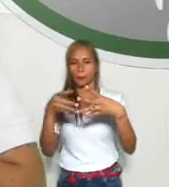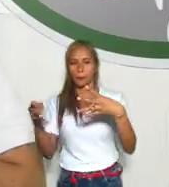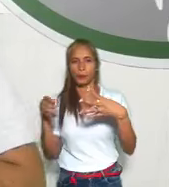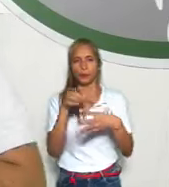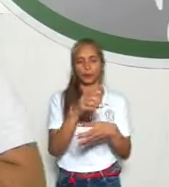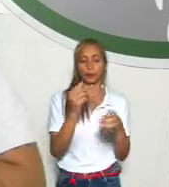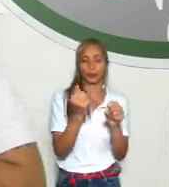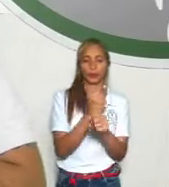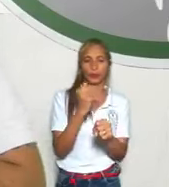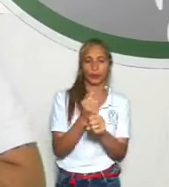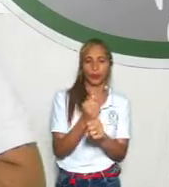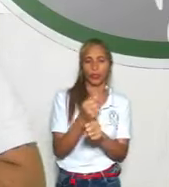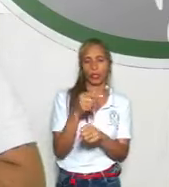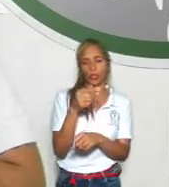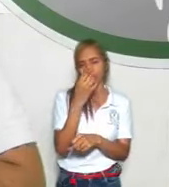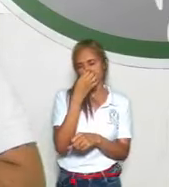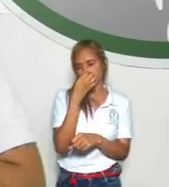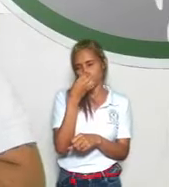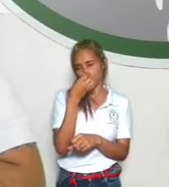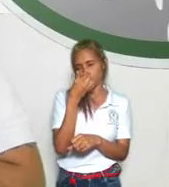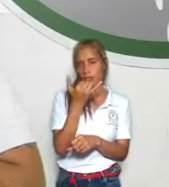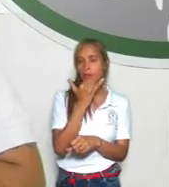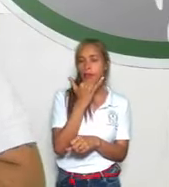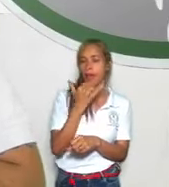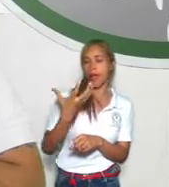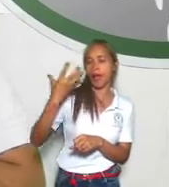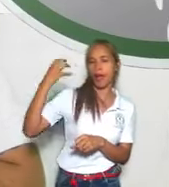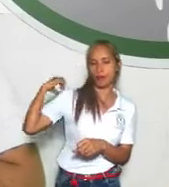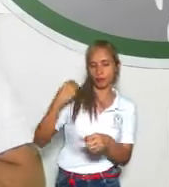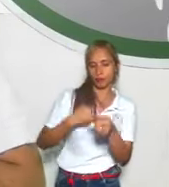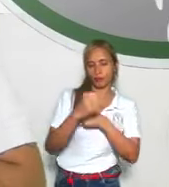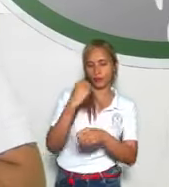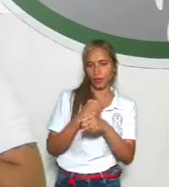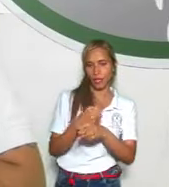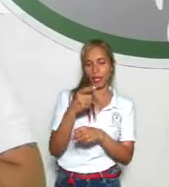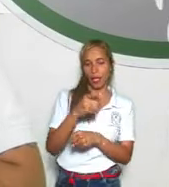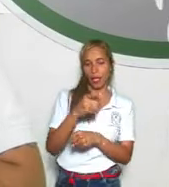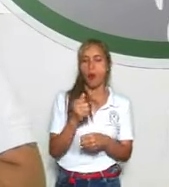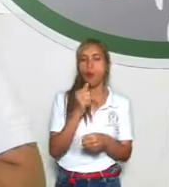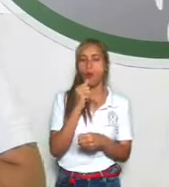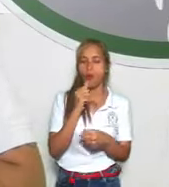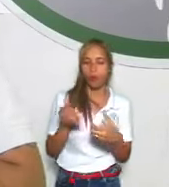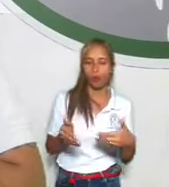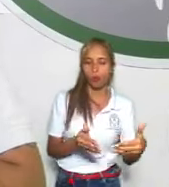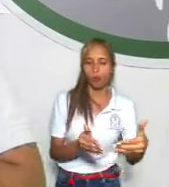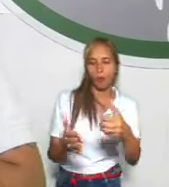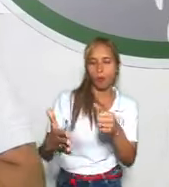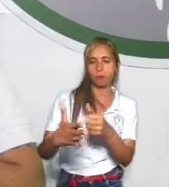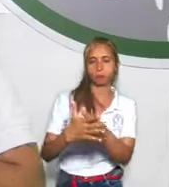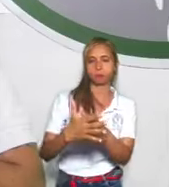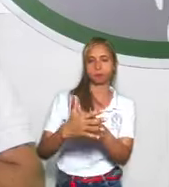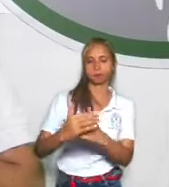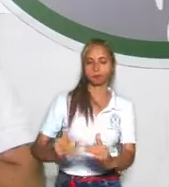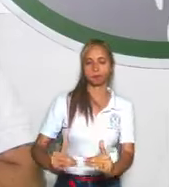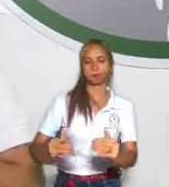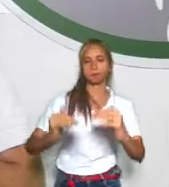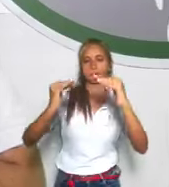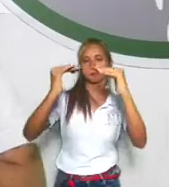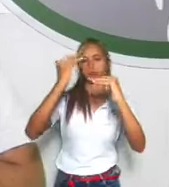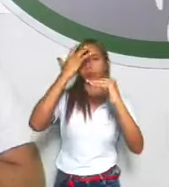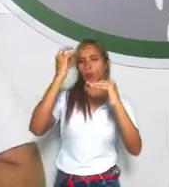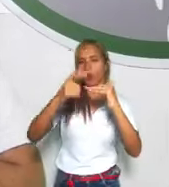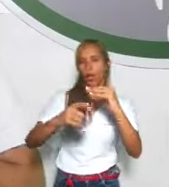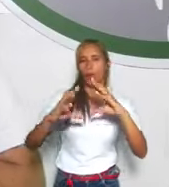algunas dificultades en años anteriores por el taponamiento de la quebrada, por la mala disposición de residuos como